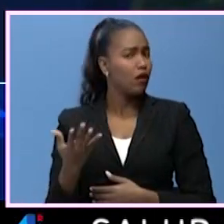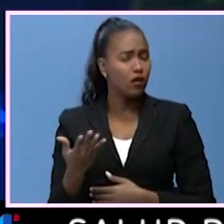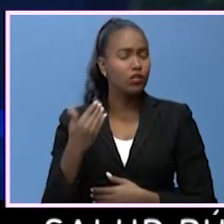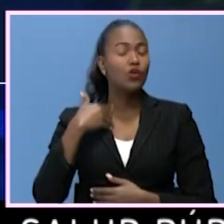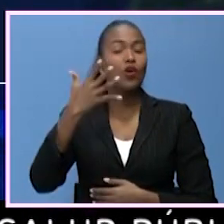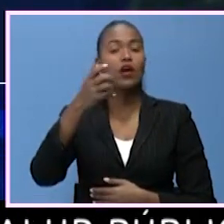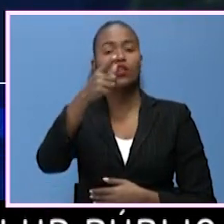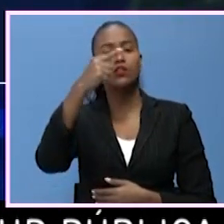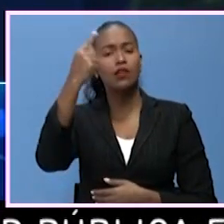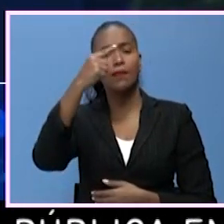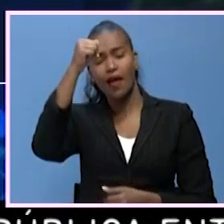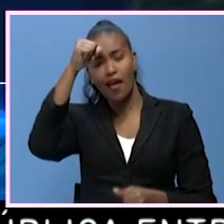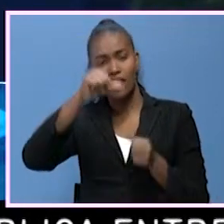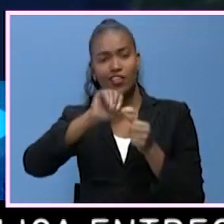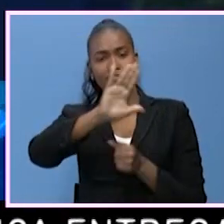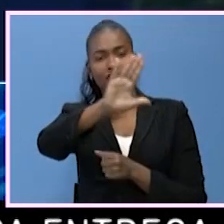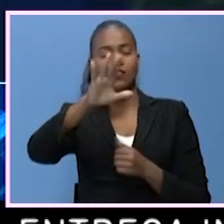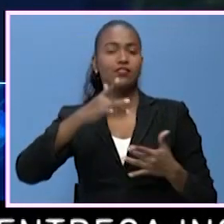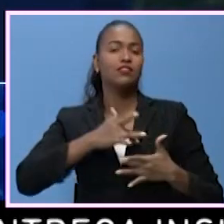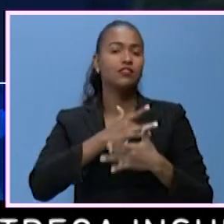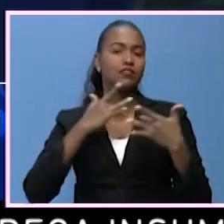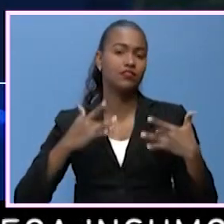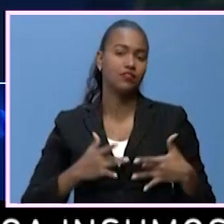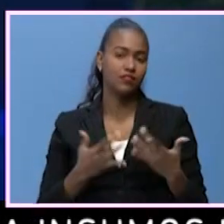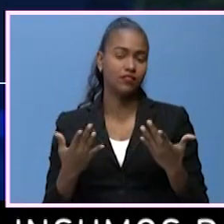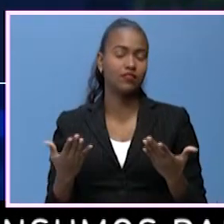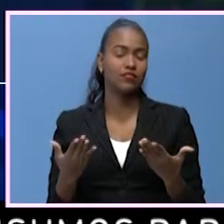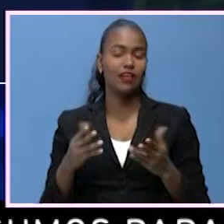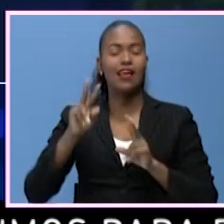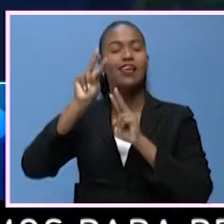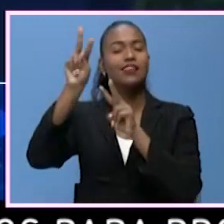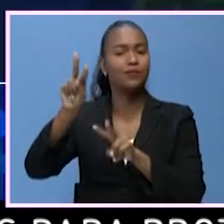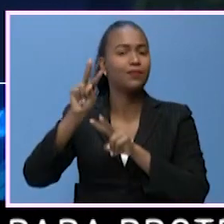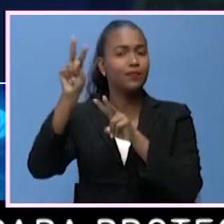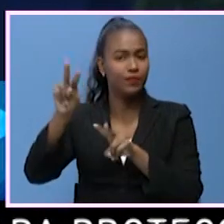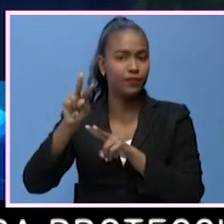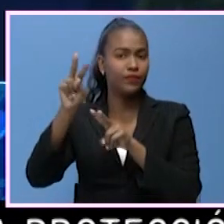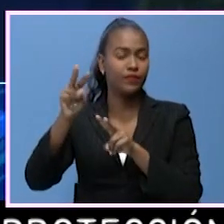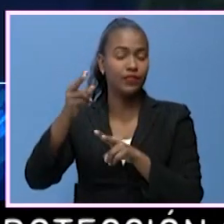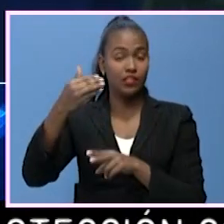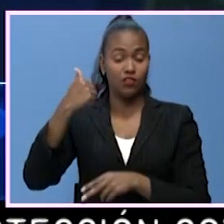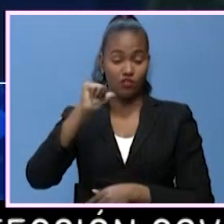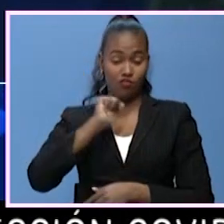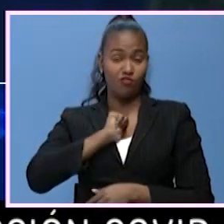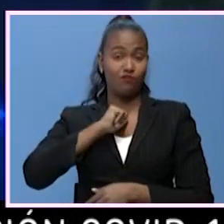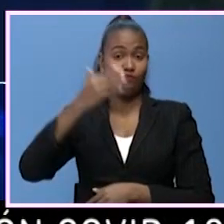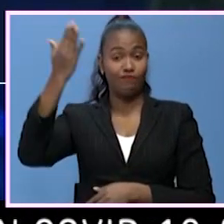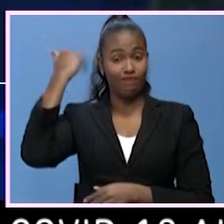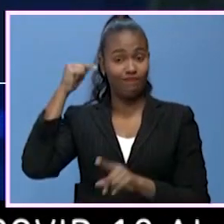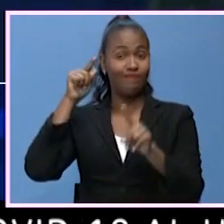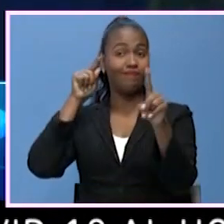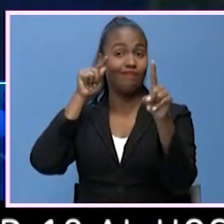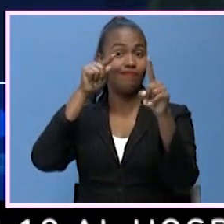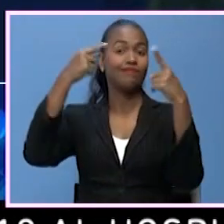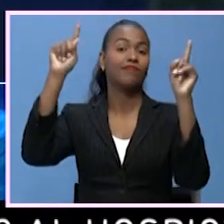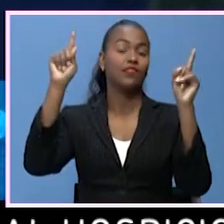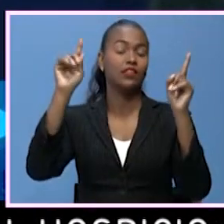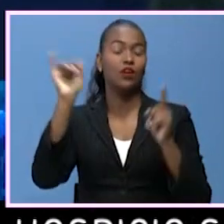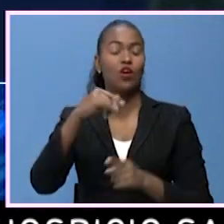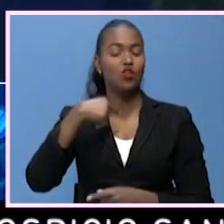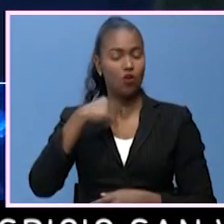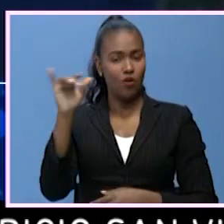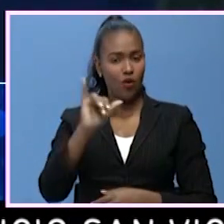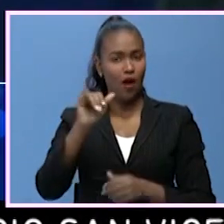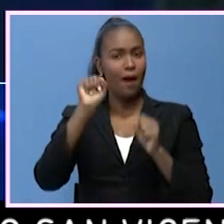se lleven en sus corazones la esperanza que yo alcancé, lo que yo